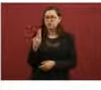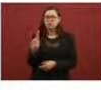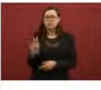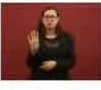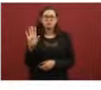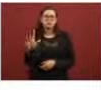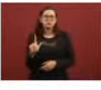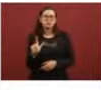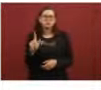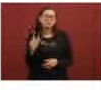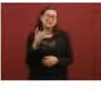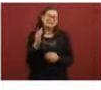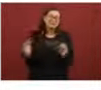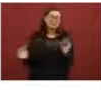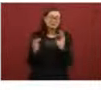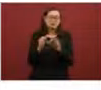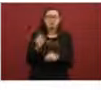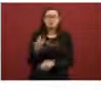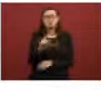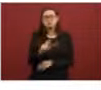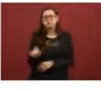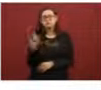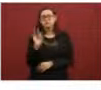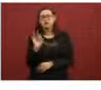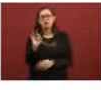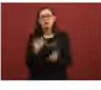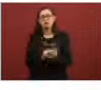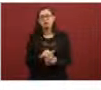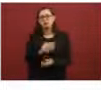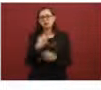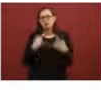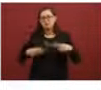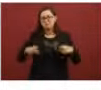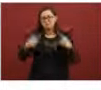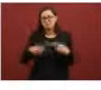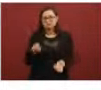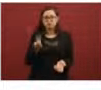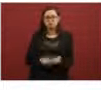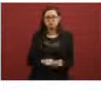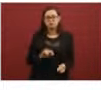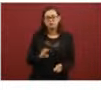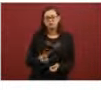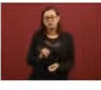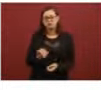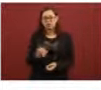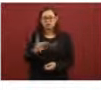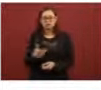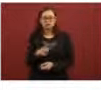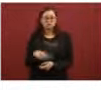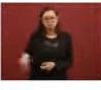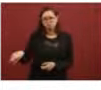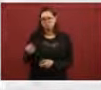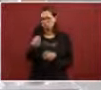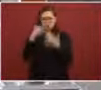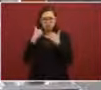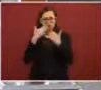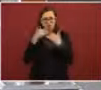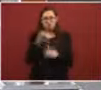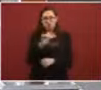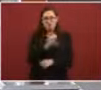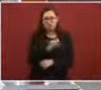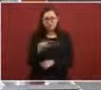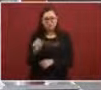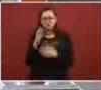mil, casi 100 mil personas que viven con este virus sin seguridad social. La siguiente, por